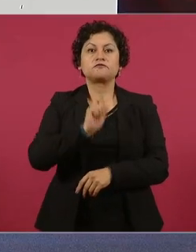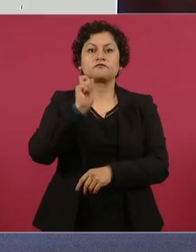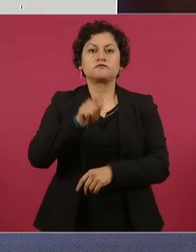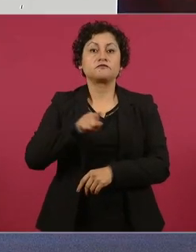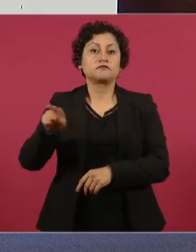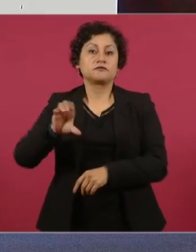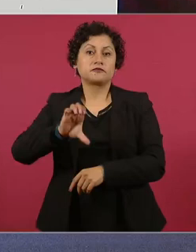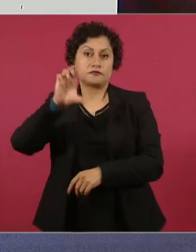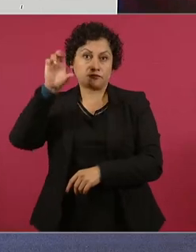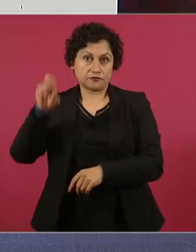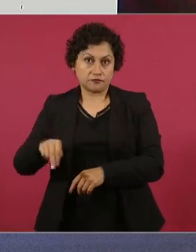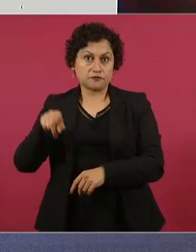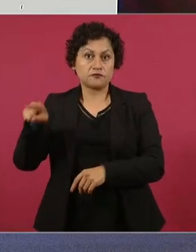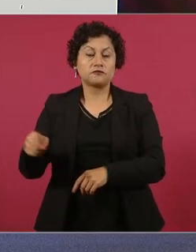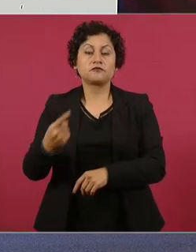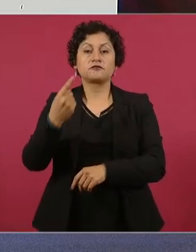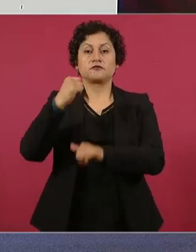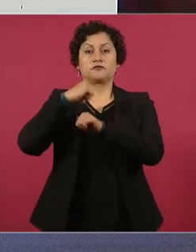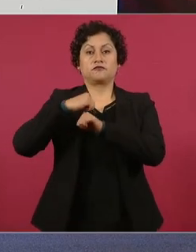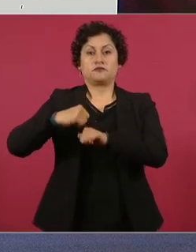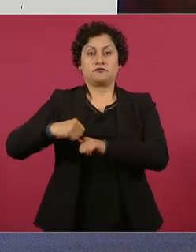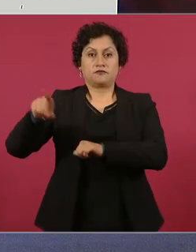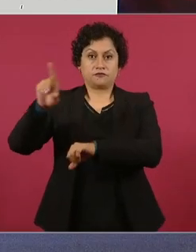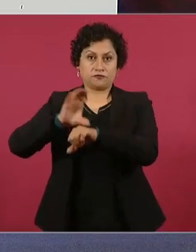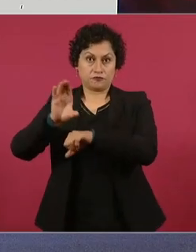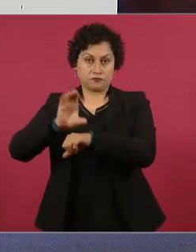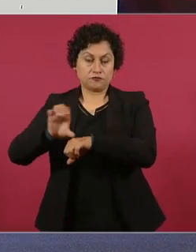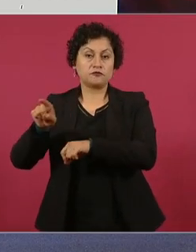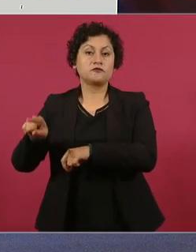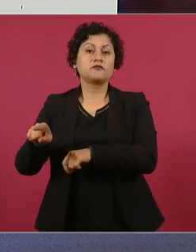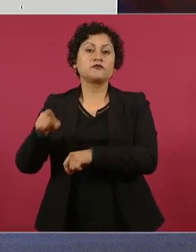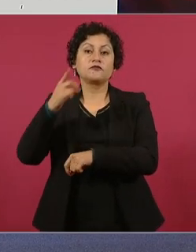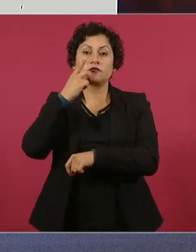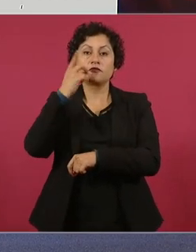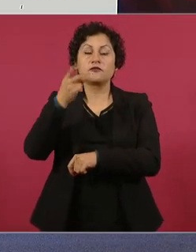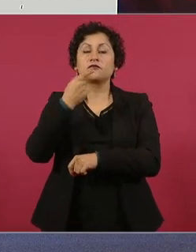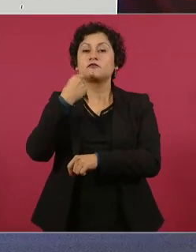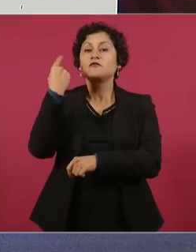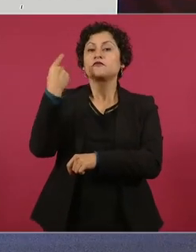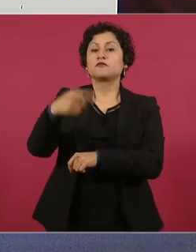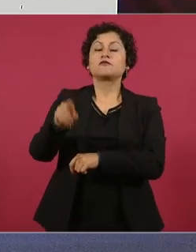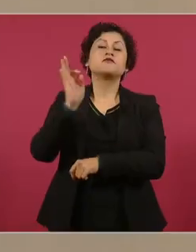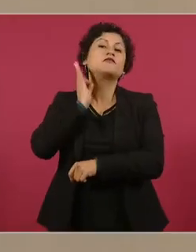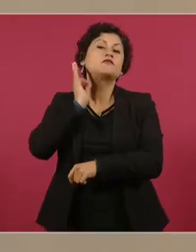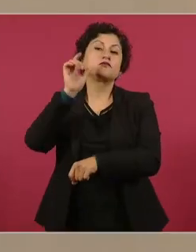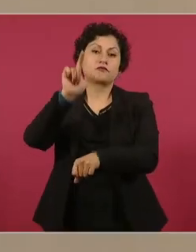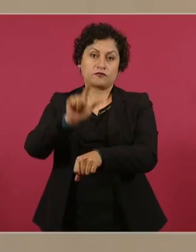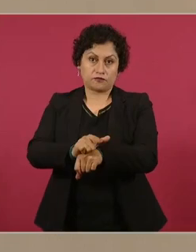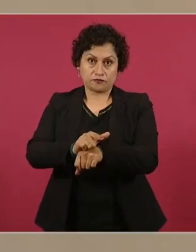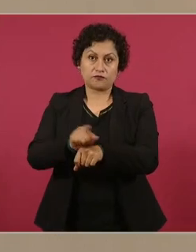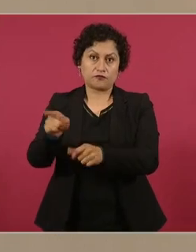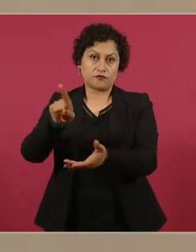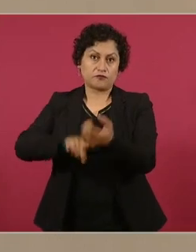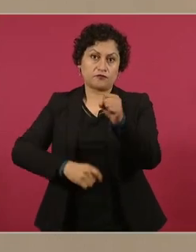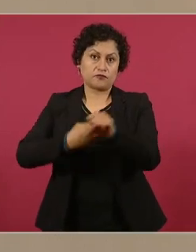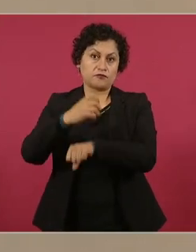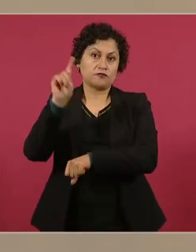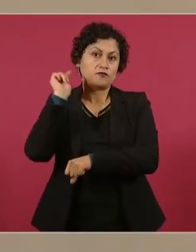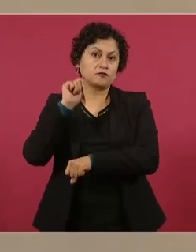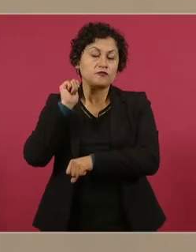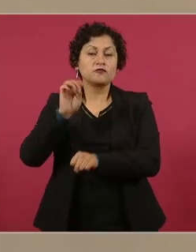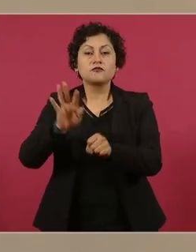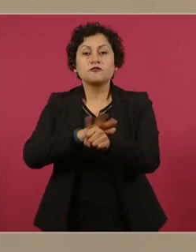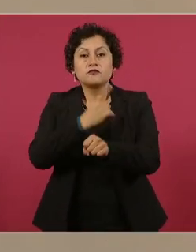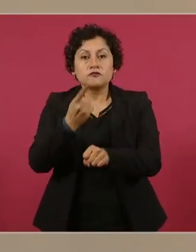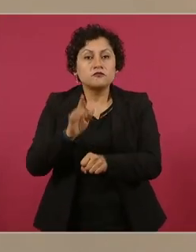presenta una denuncia ante la Fiscalía General del Estado de Tabasco por la presunta desaparición de ocho mujeres